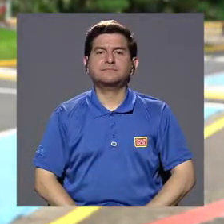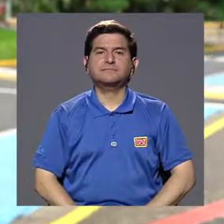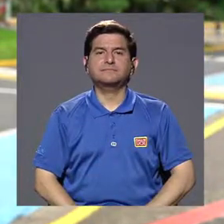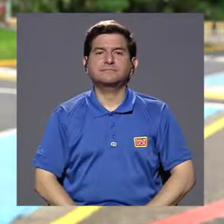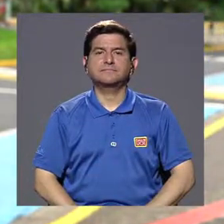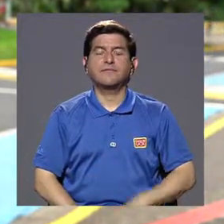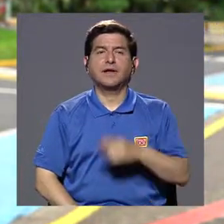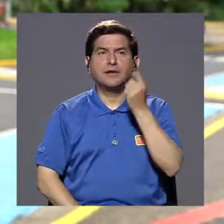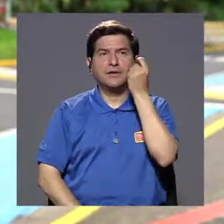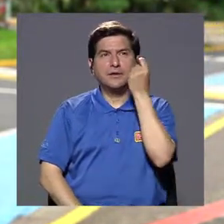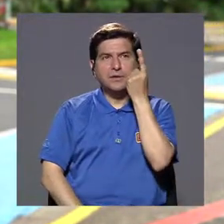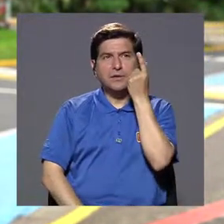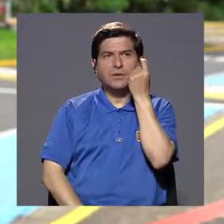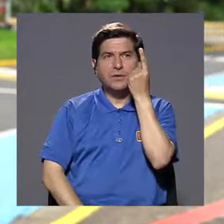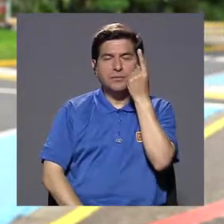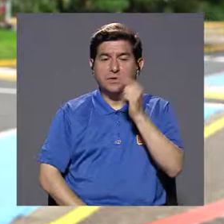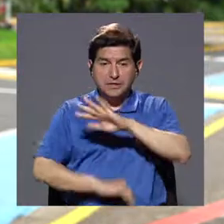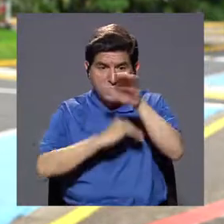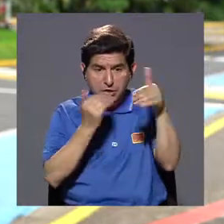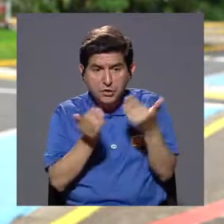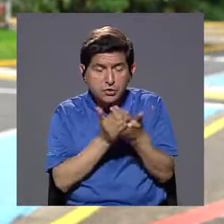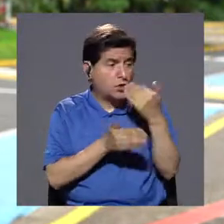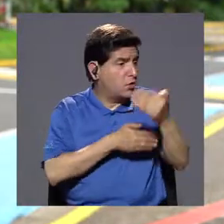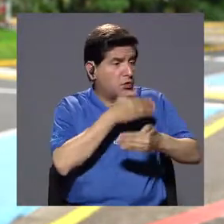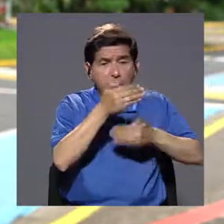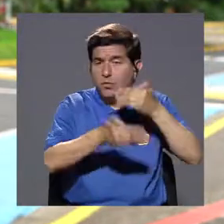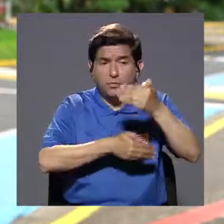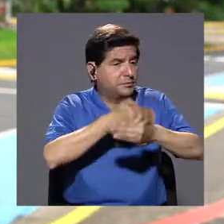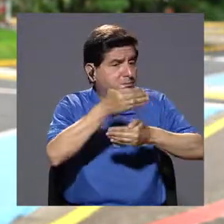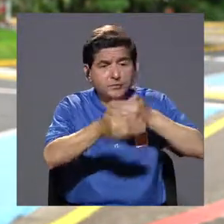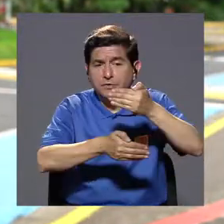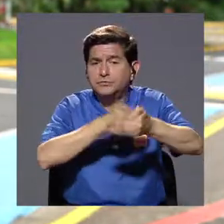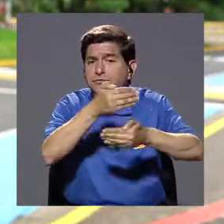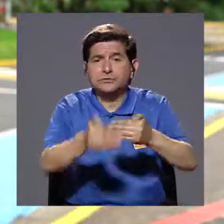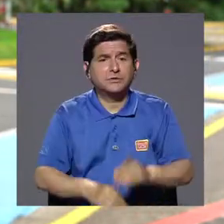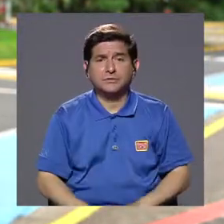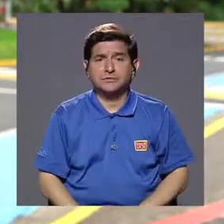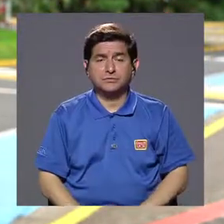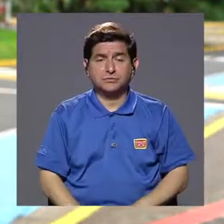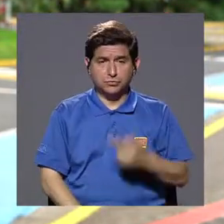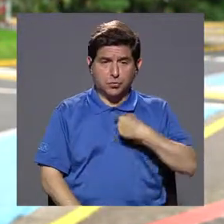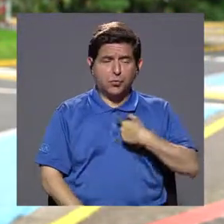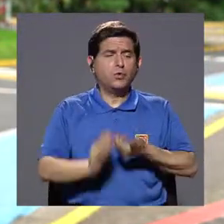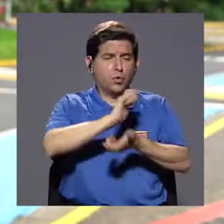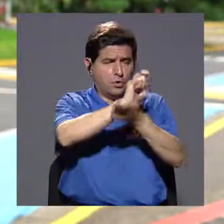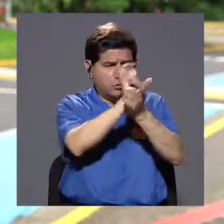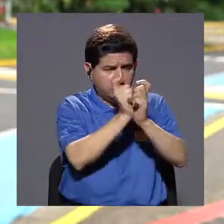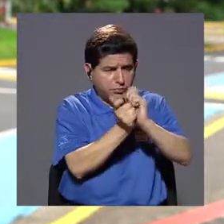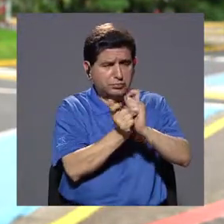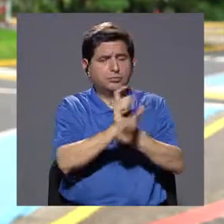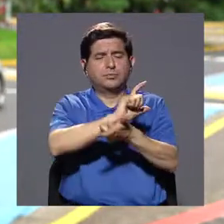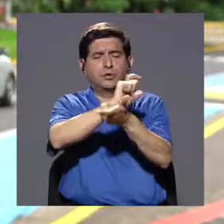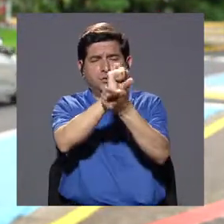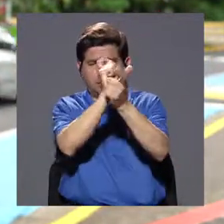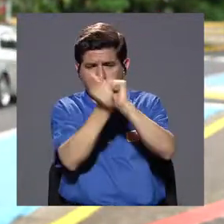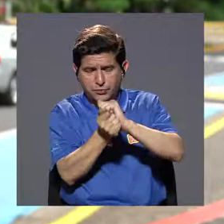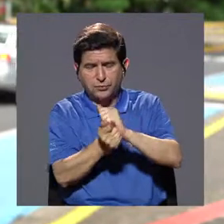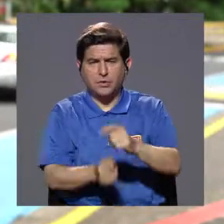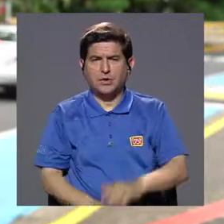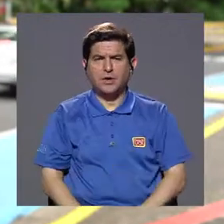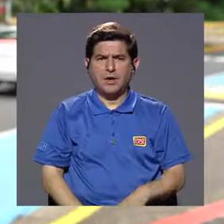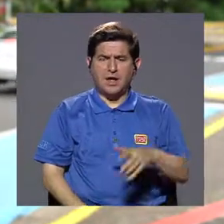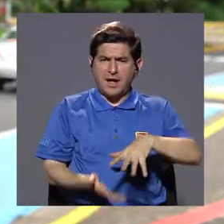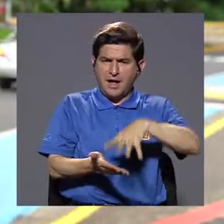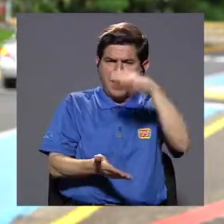y entender que todos son procesos en los que una va cambiando y tiene que aprender que